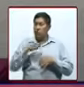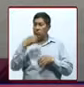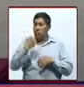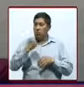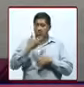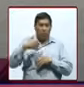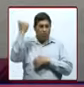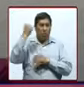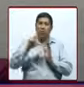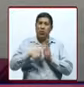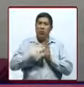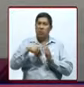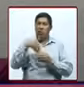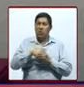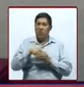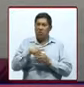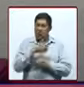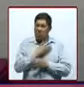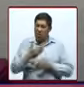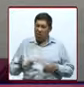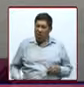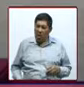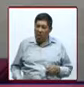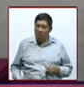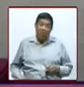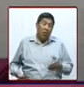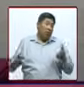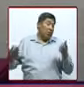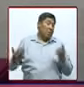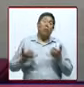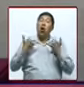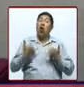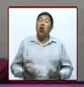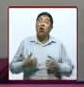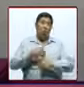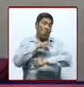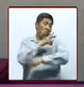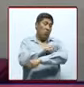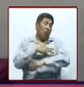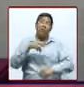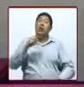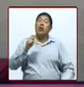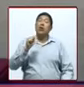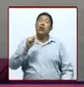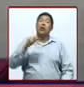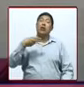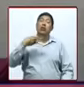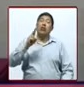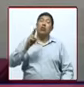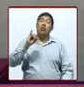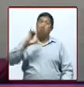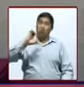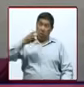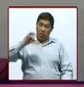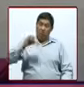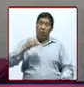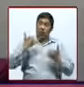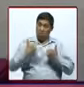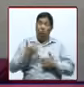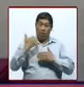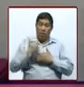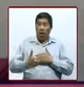magistrados hasta después de las elecciones presidenciales. Aunque hoy el vocal Tawichi Tawichi también manifestaba que a partir de